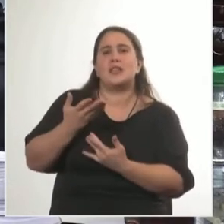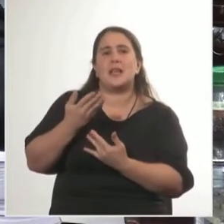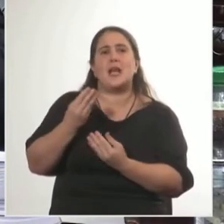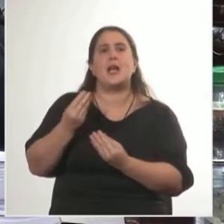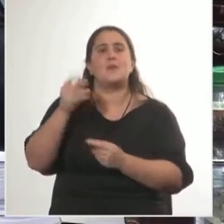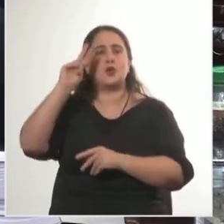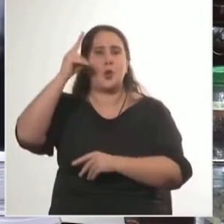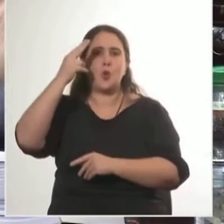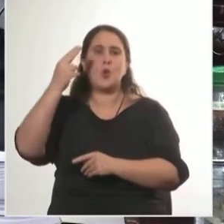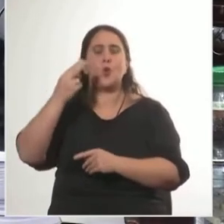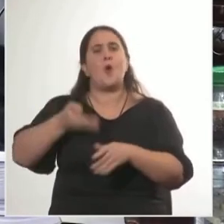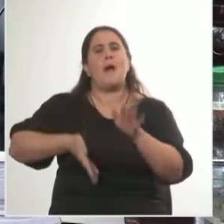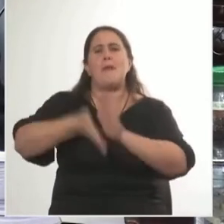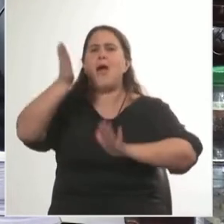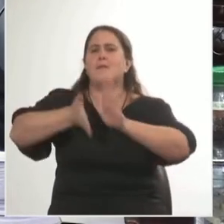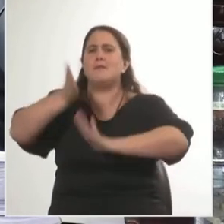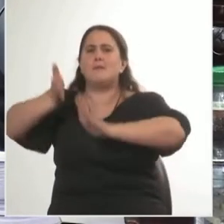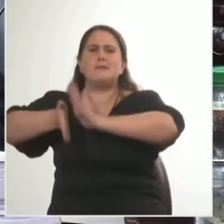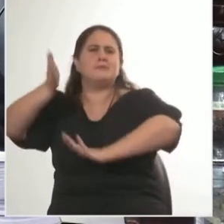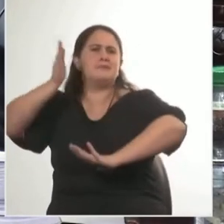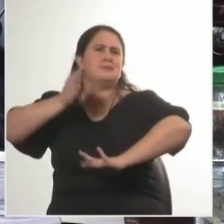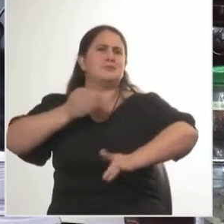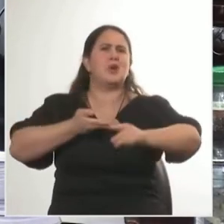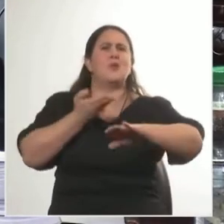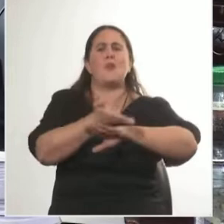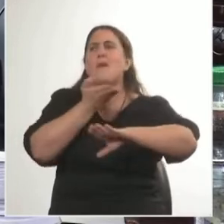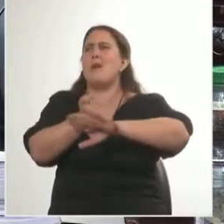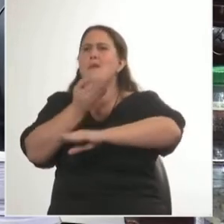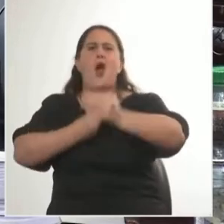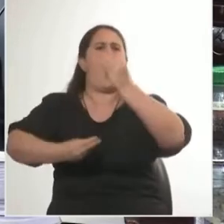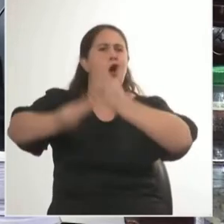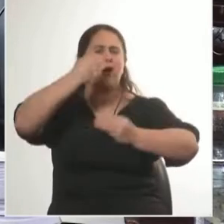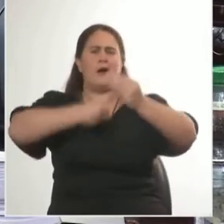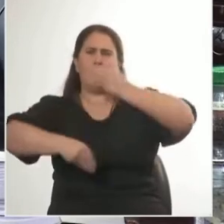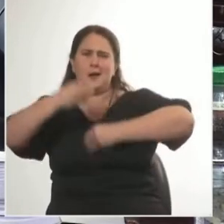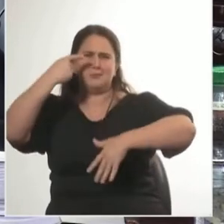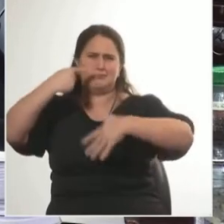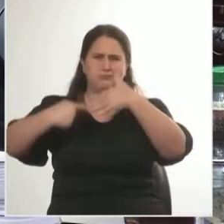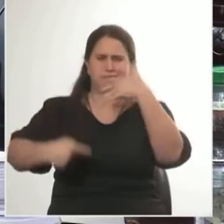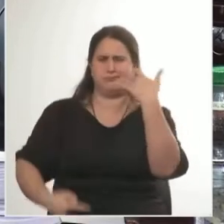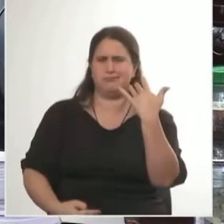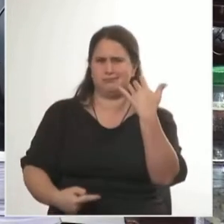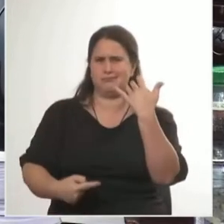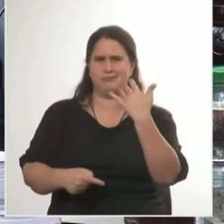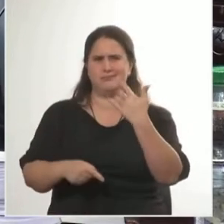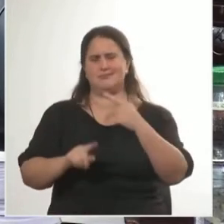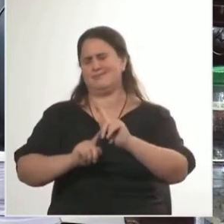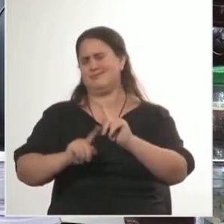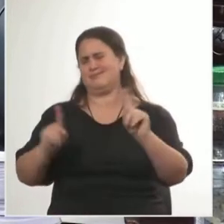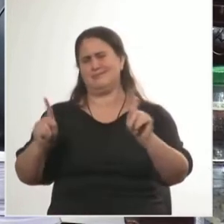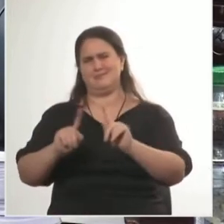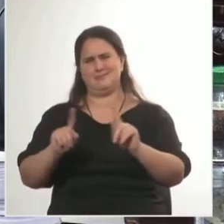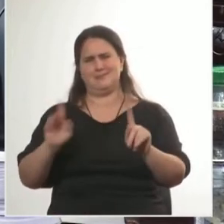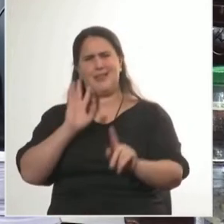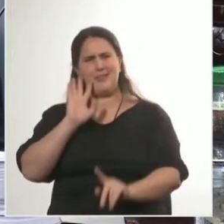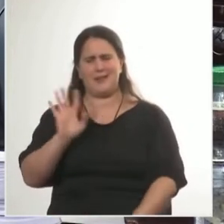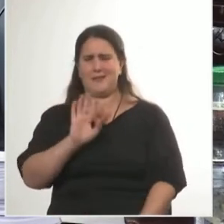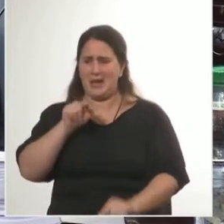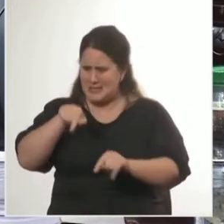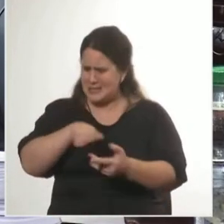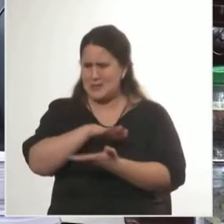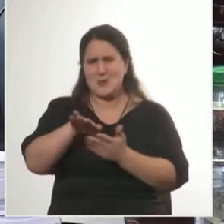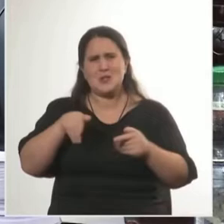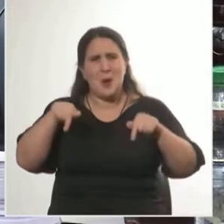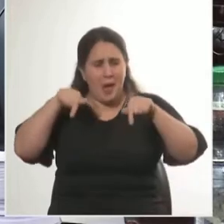los uruguayos salimos a demandar y a consumir con demasiada agresividad. Ese no es el panorama